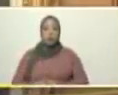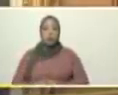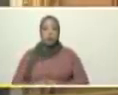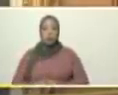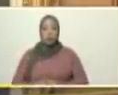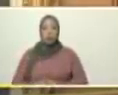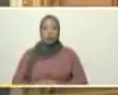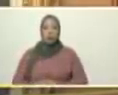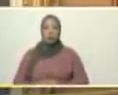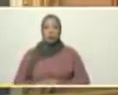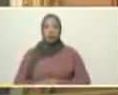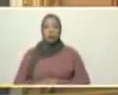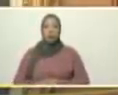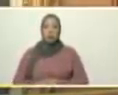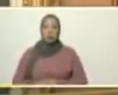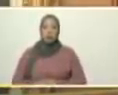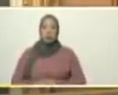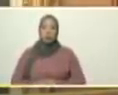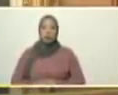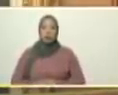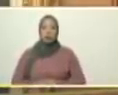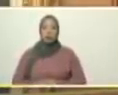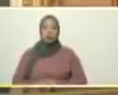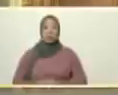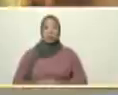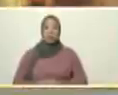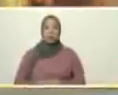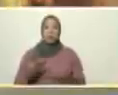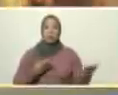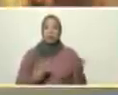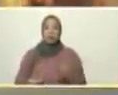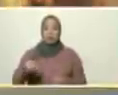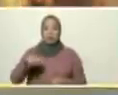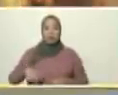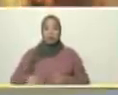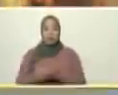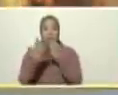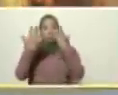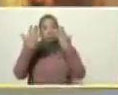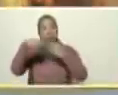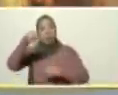generó, pudiéramos decir, un despertar nacional.